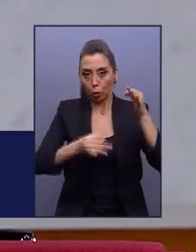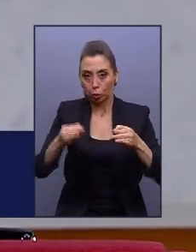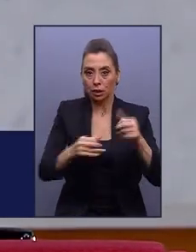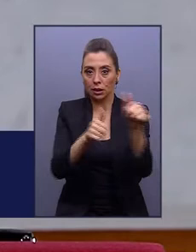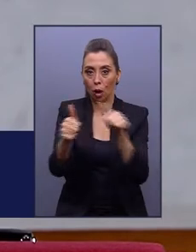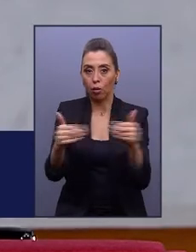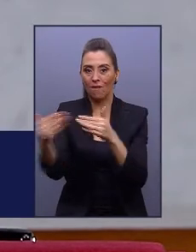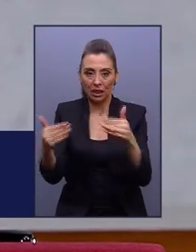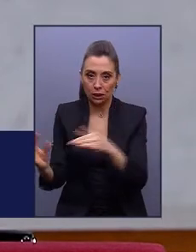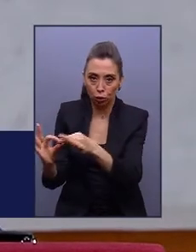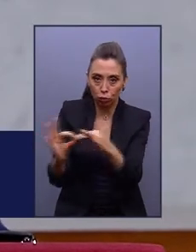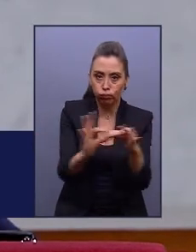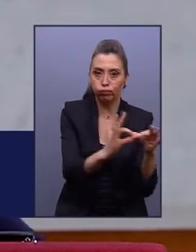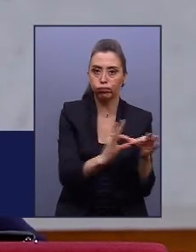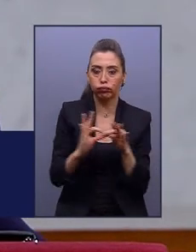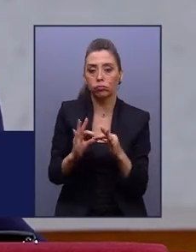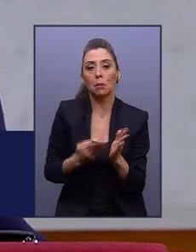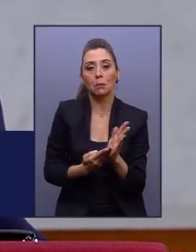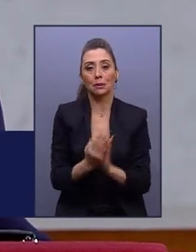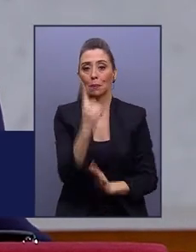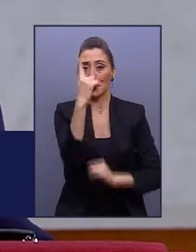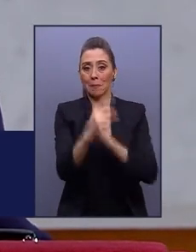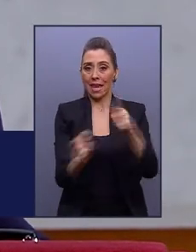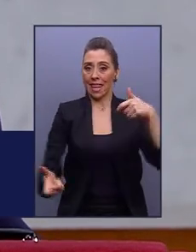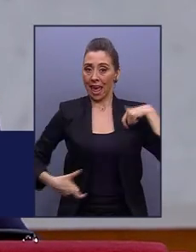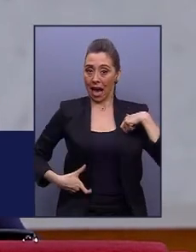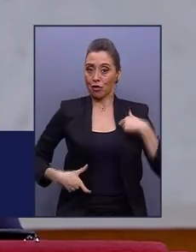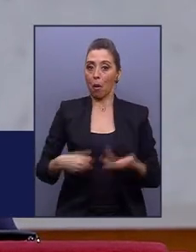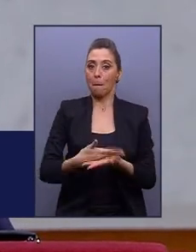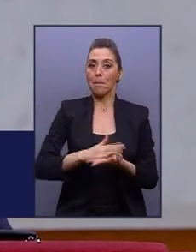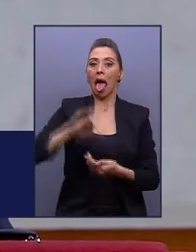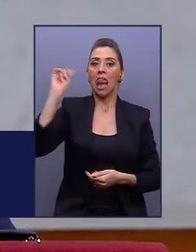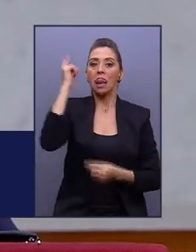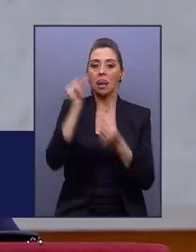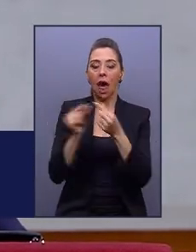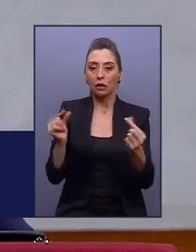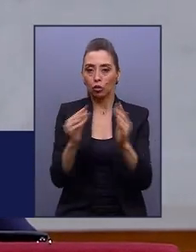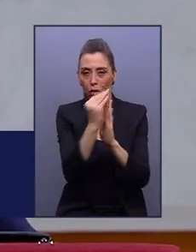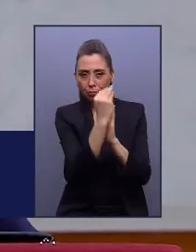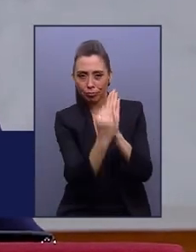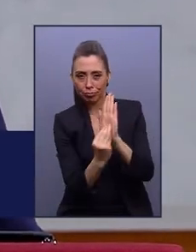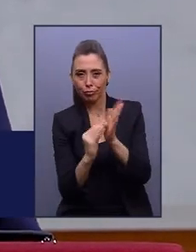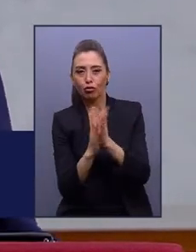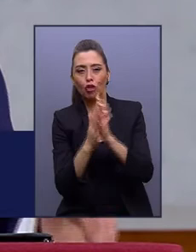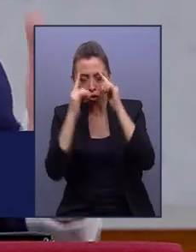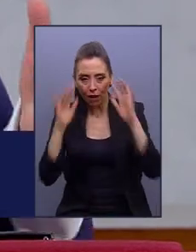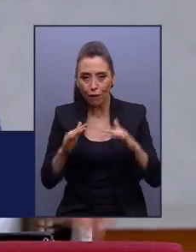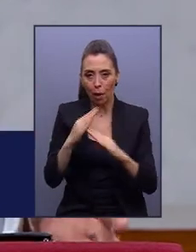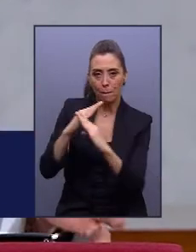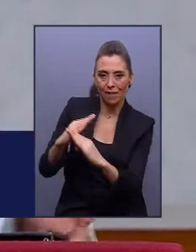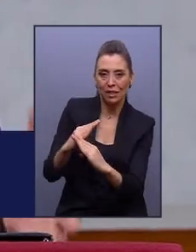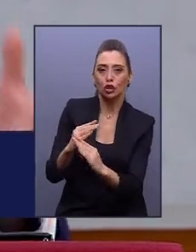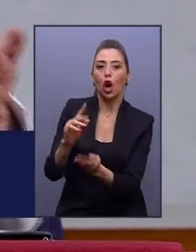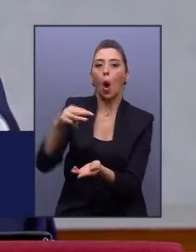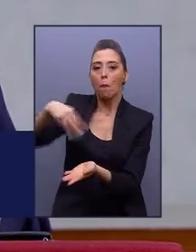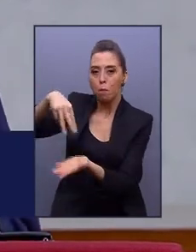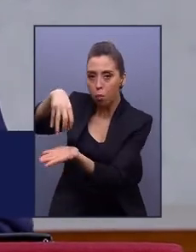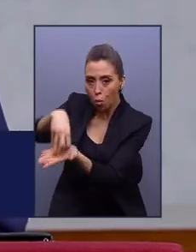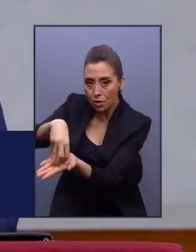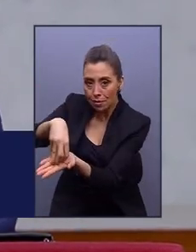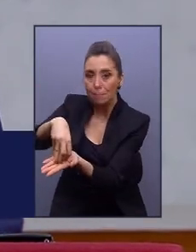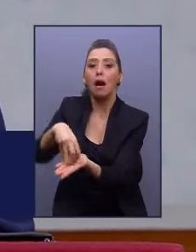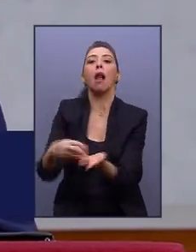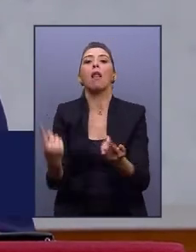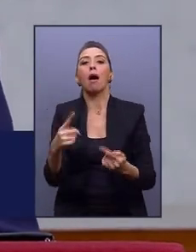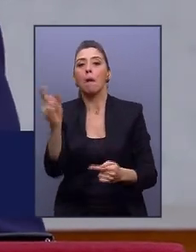autoridades y vecinos. Partimos del primer año con un plan nacional que reúne y orienta todos los esfuerzos en prevención, desde lo local, la reinserción